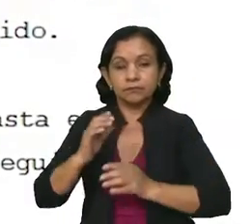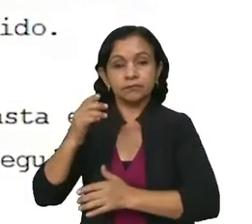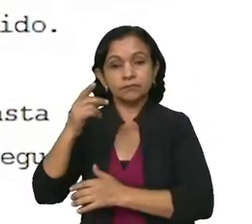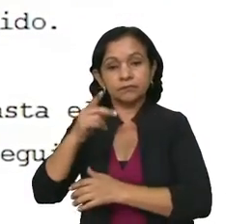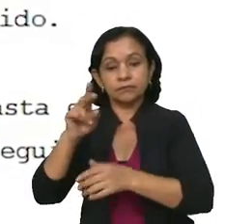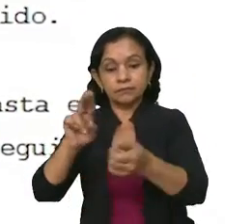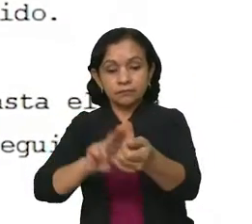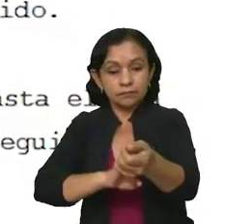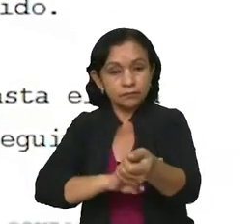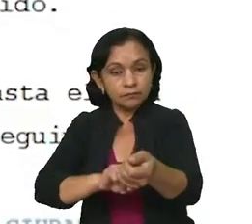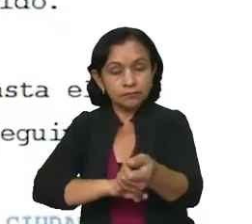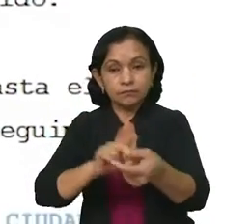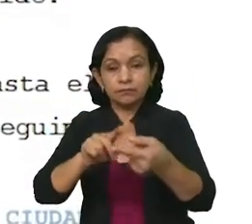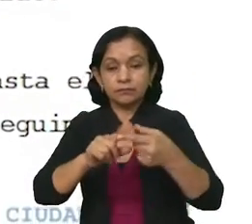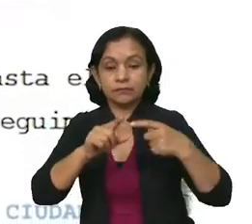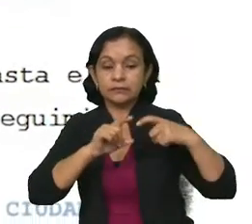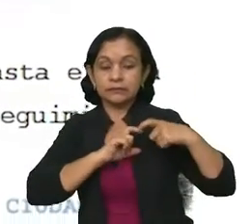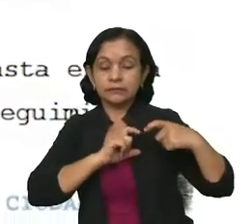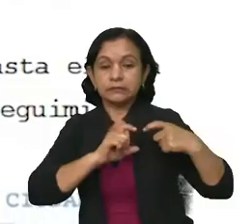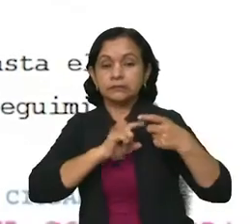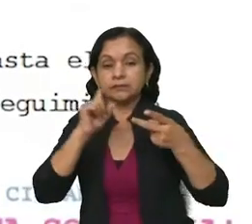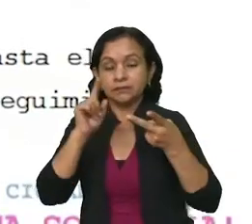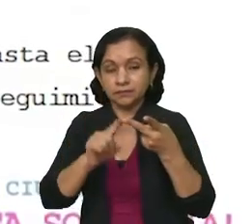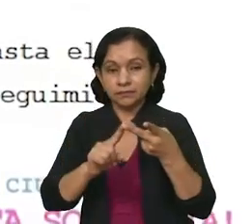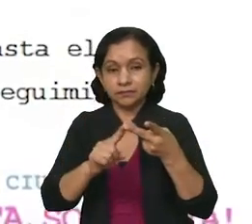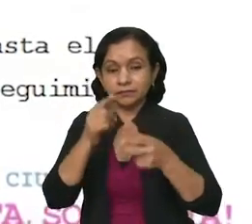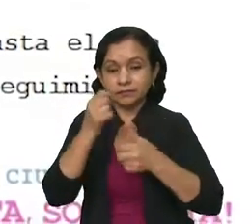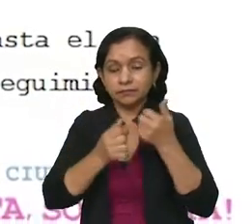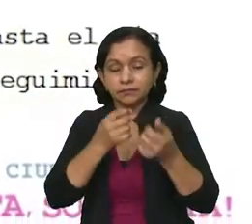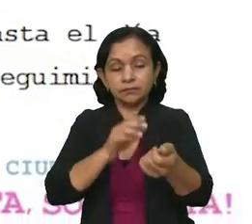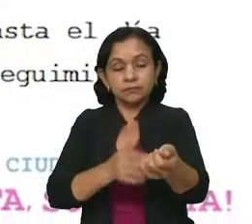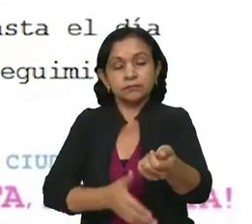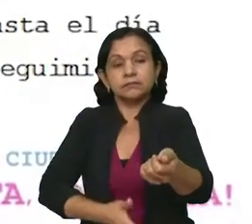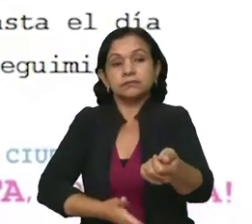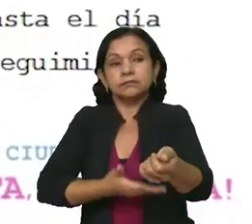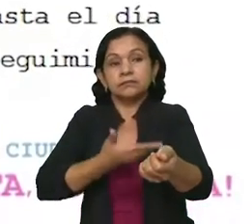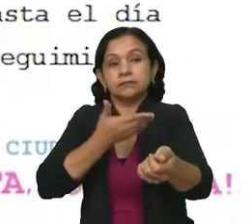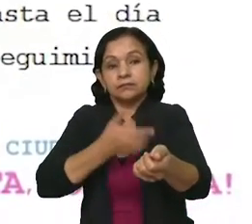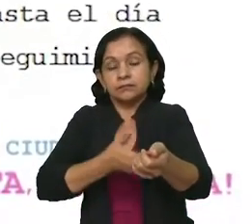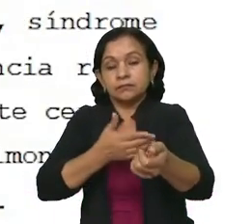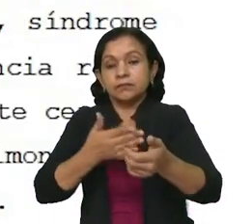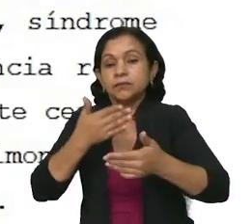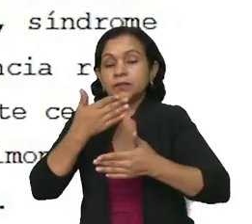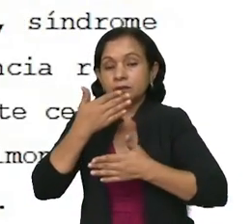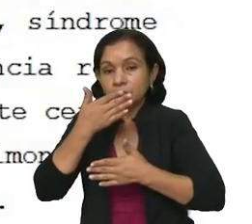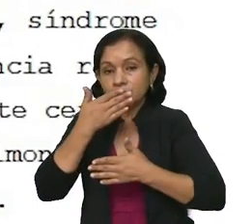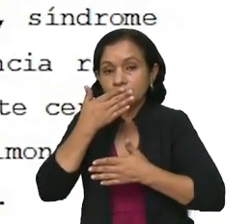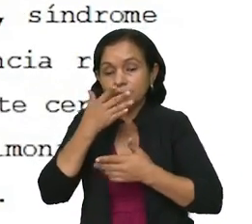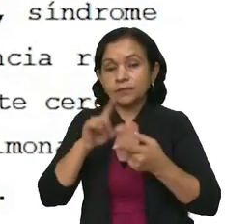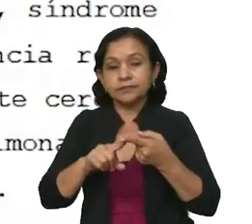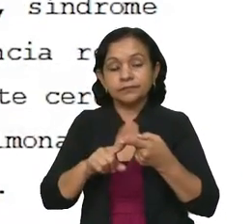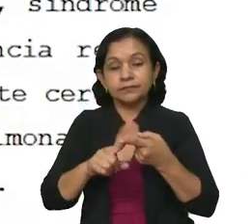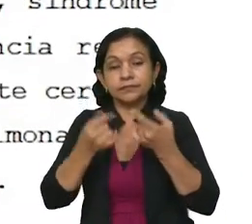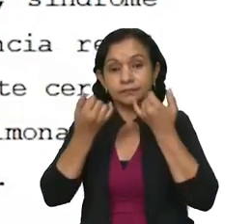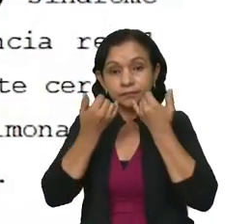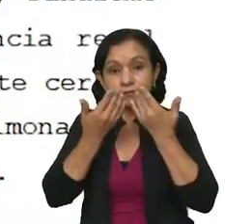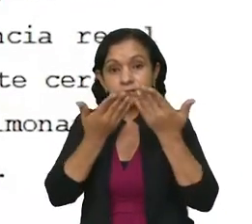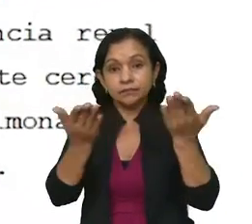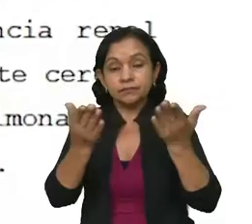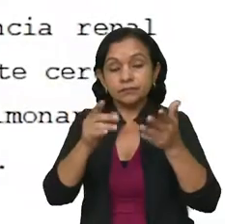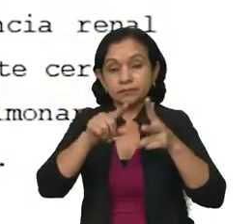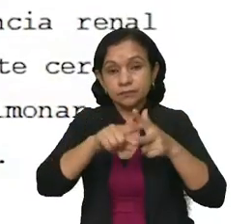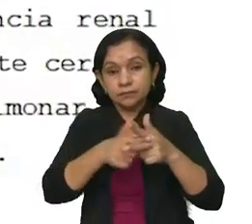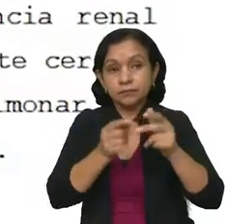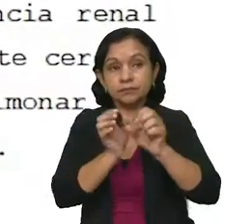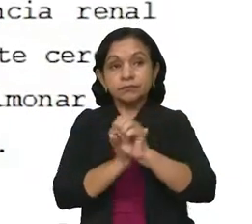diabetes mellitus, infarto agudo de miocardio, crisis hipertensivas y neumonías bacterianas. También se informa que desde el inicio